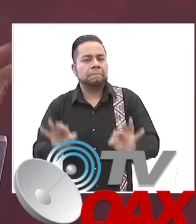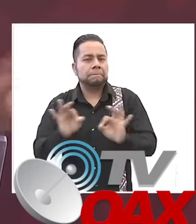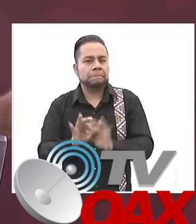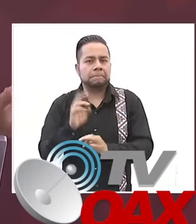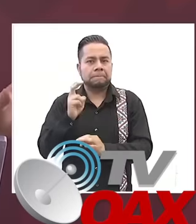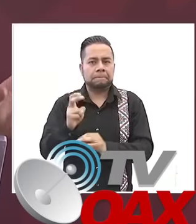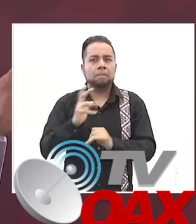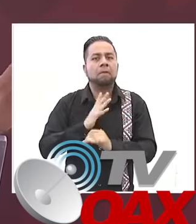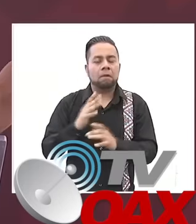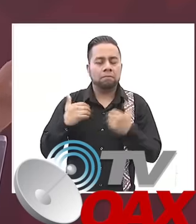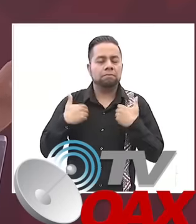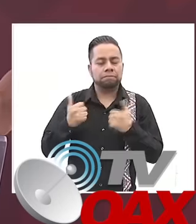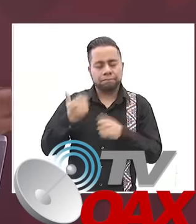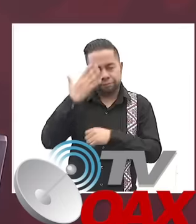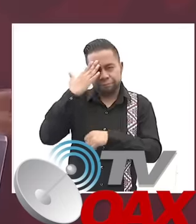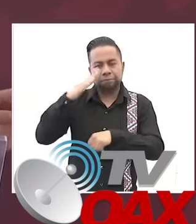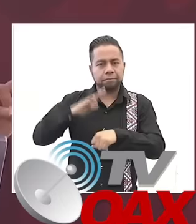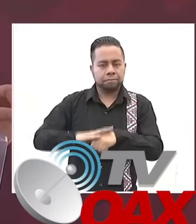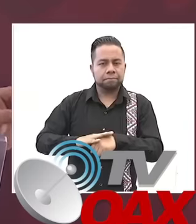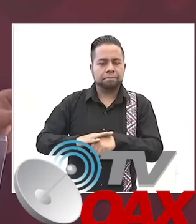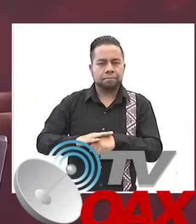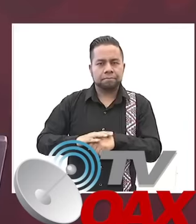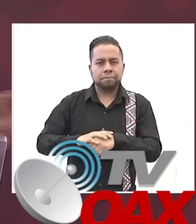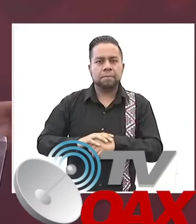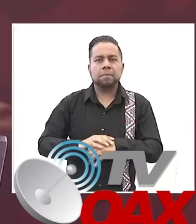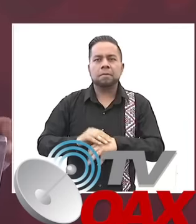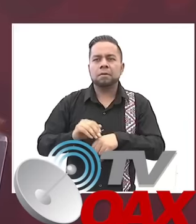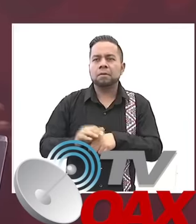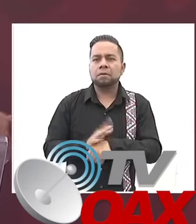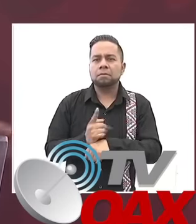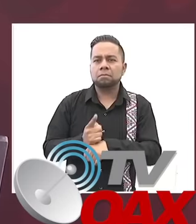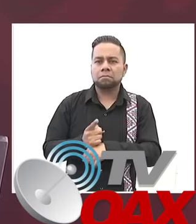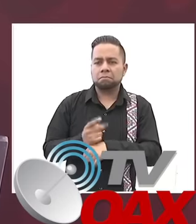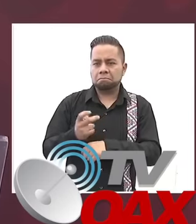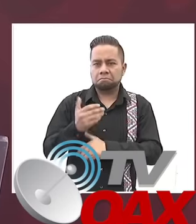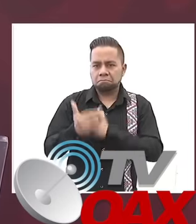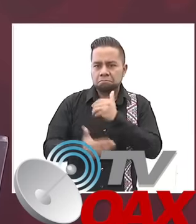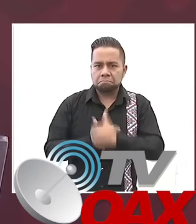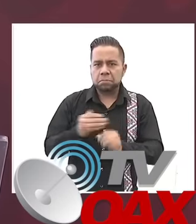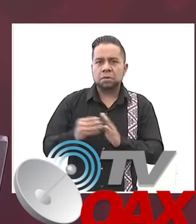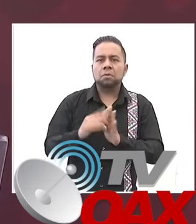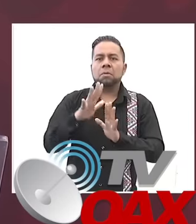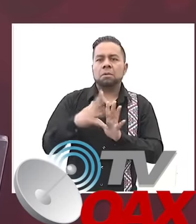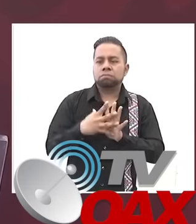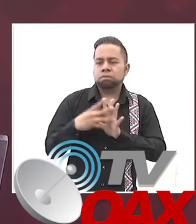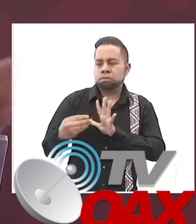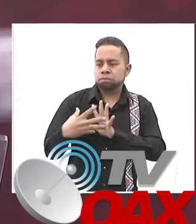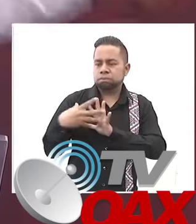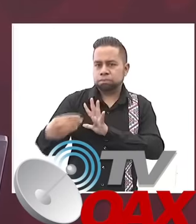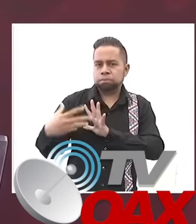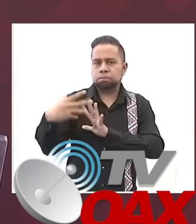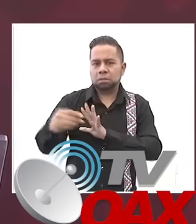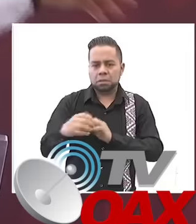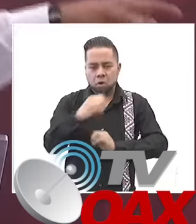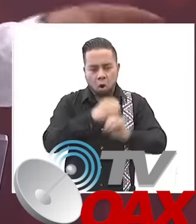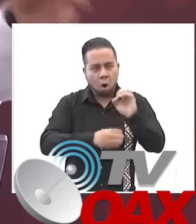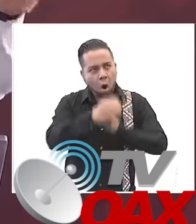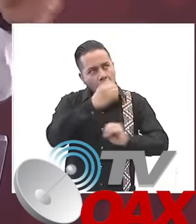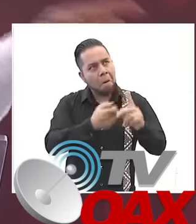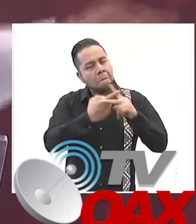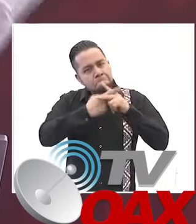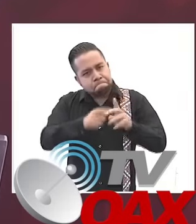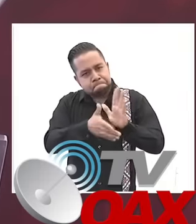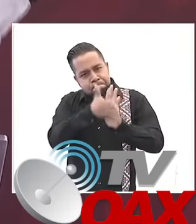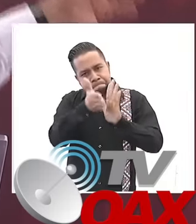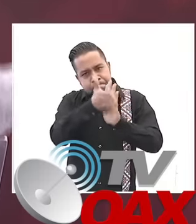una enseñanza, porque tiene un efecto multiplicador. Se hacen las obras